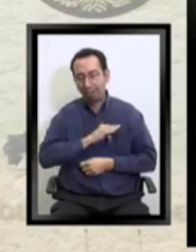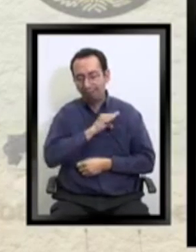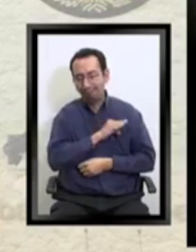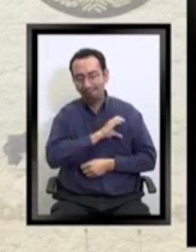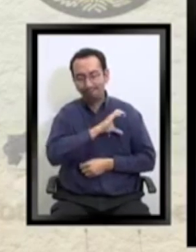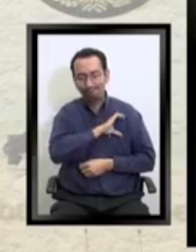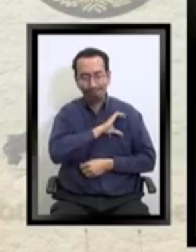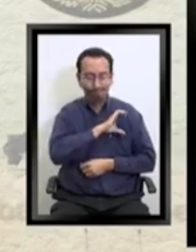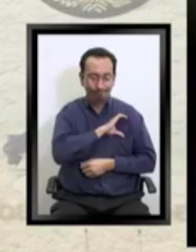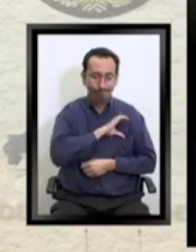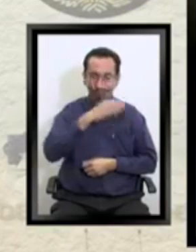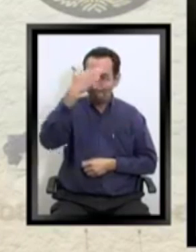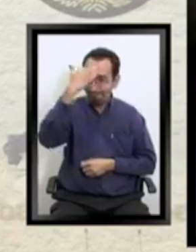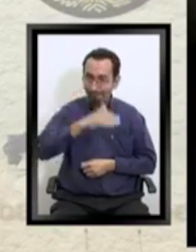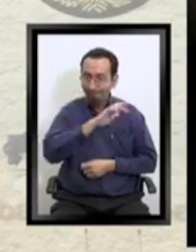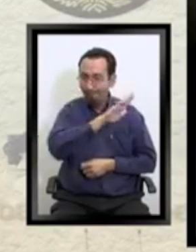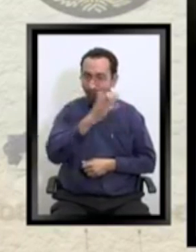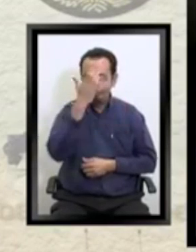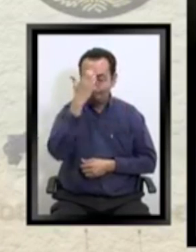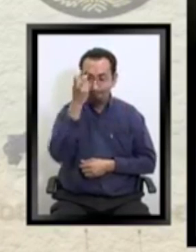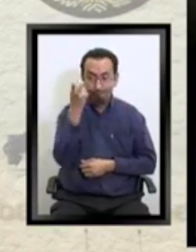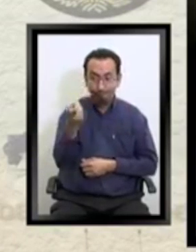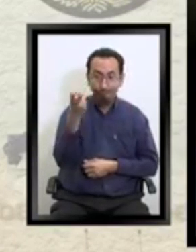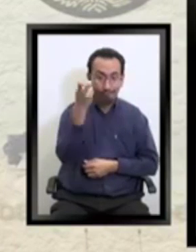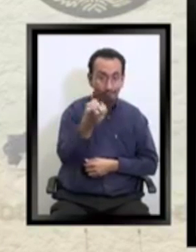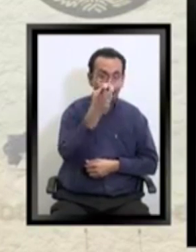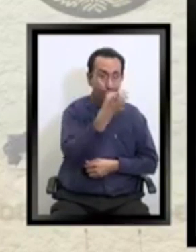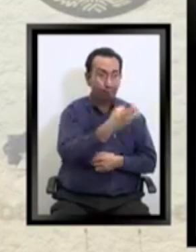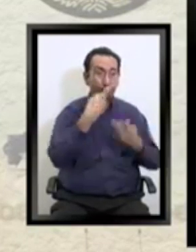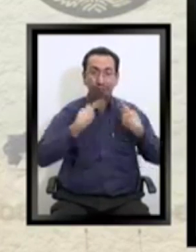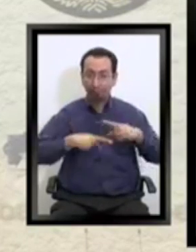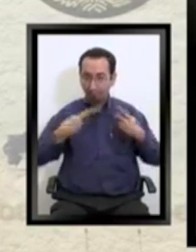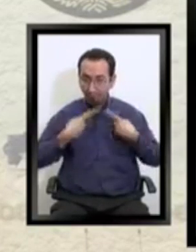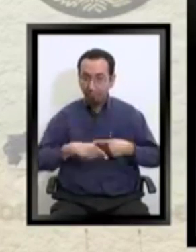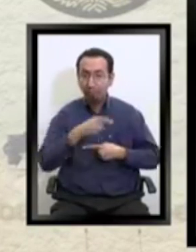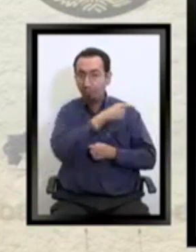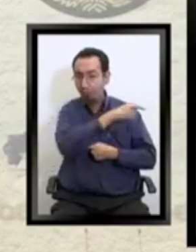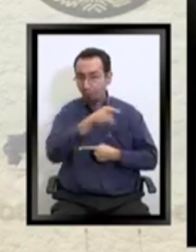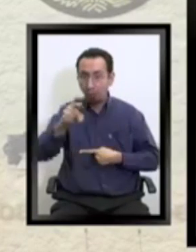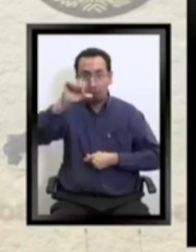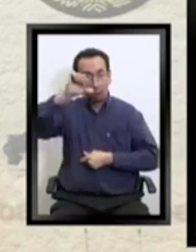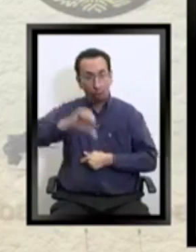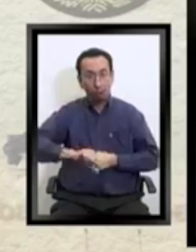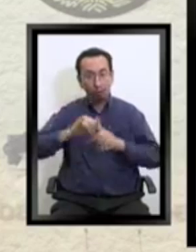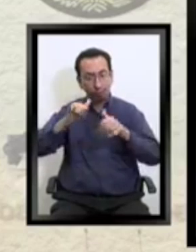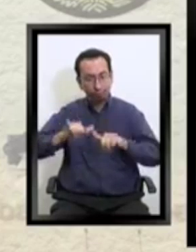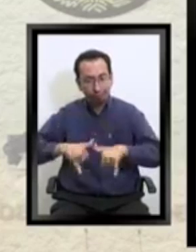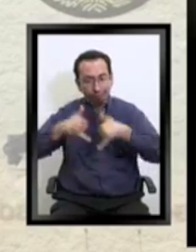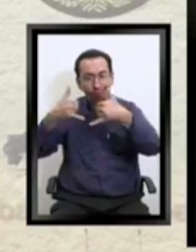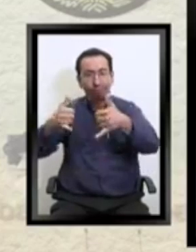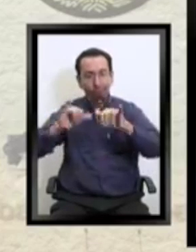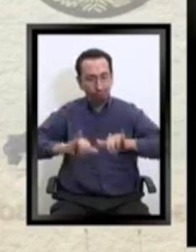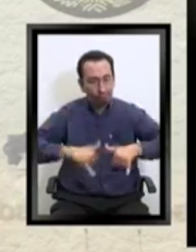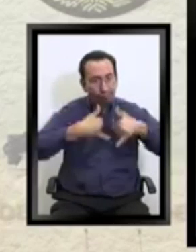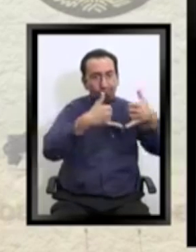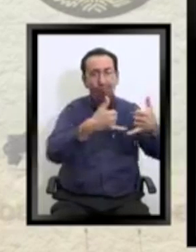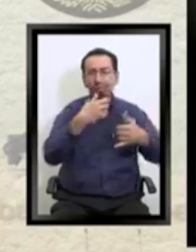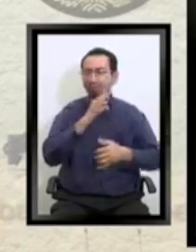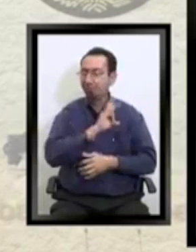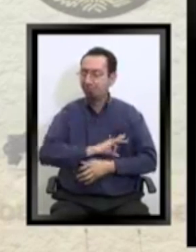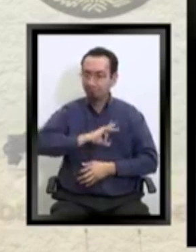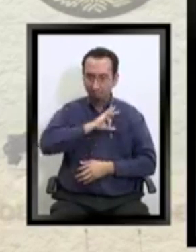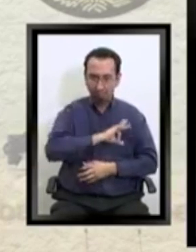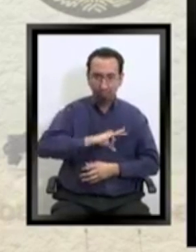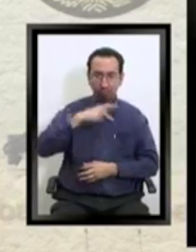y reconocer el esfuerzo y entrega de quien hoy resulta galardonados y premiados por